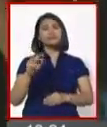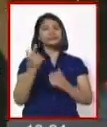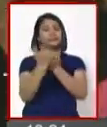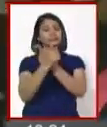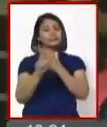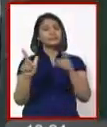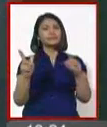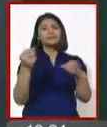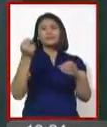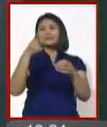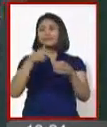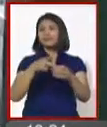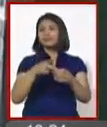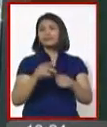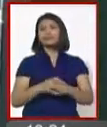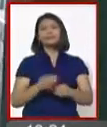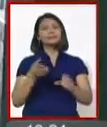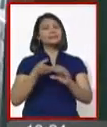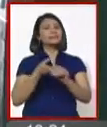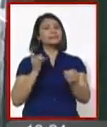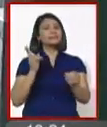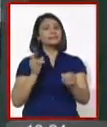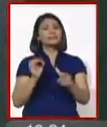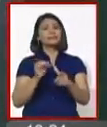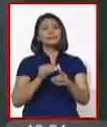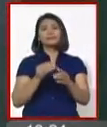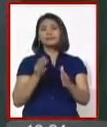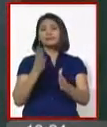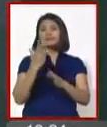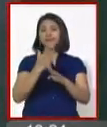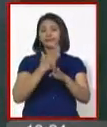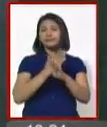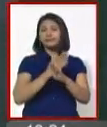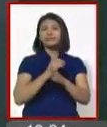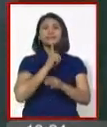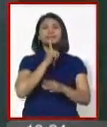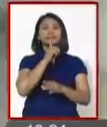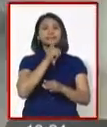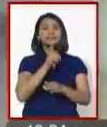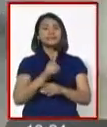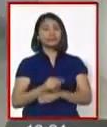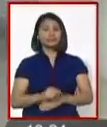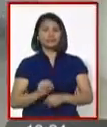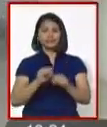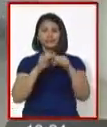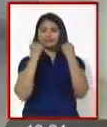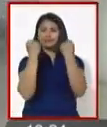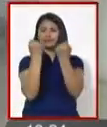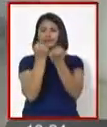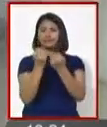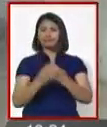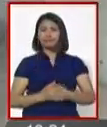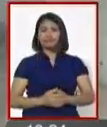libre afiliación, la desafiliación y reafiliación gradual en el seguro social obligatorio a corto plazo.